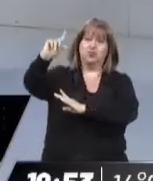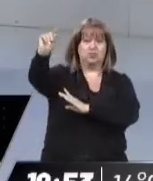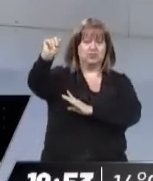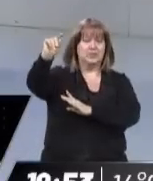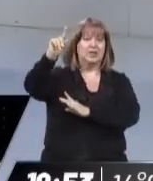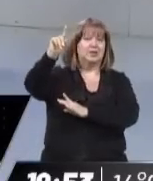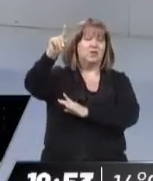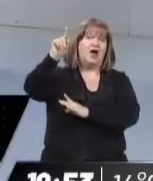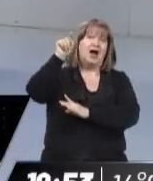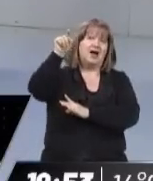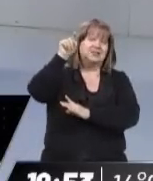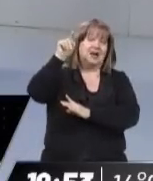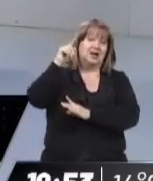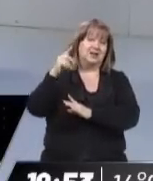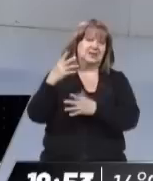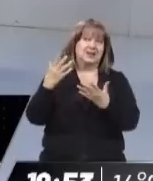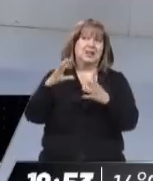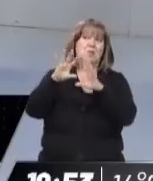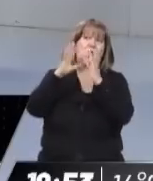hermano. Sí, y bueno, con su mamá también le pasó. Quizás hoy